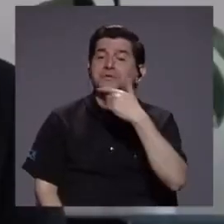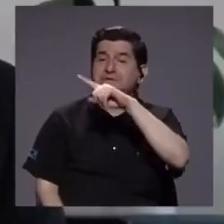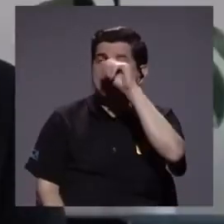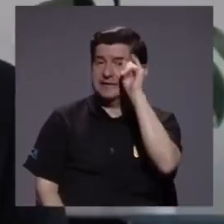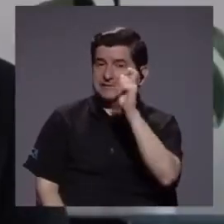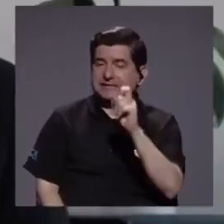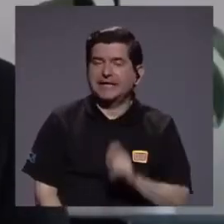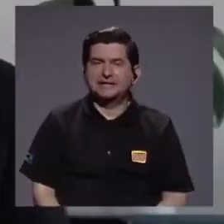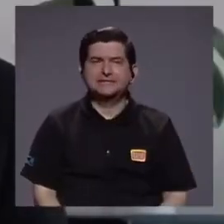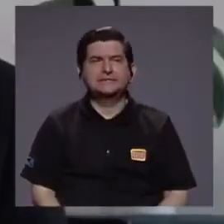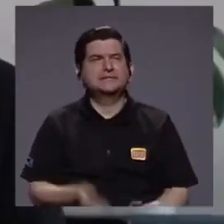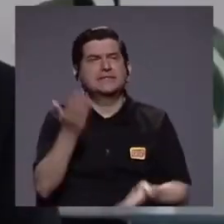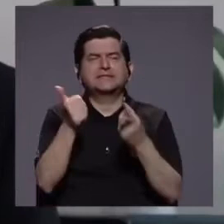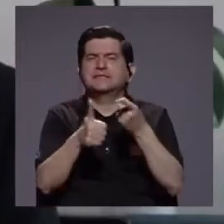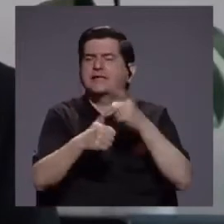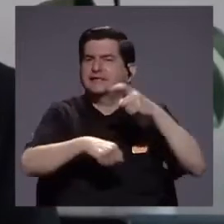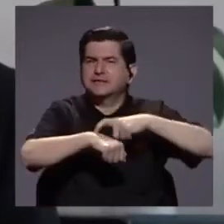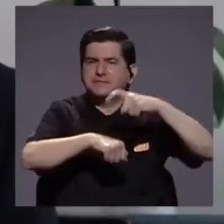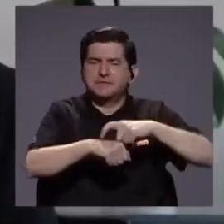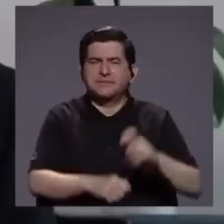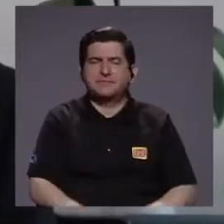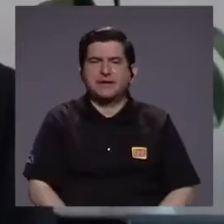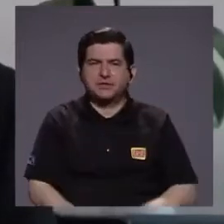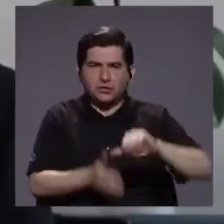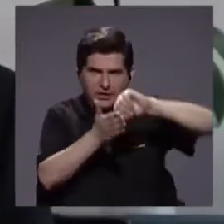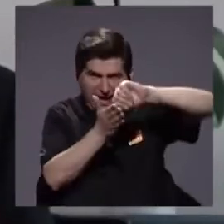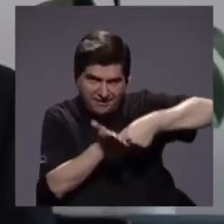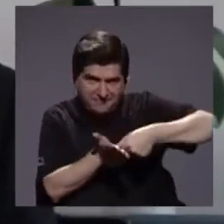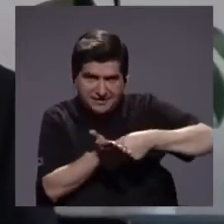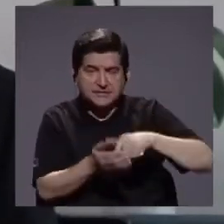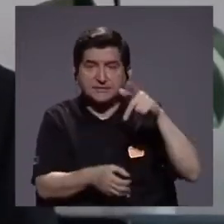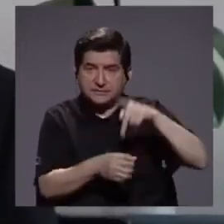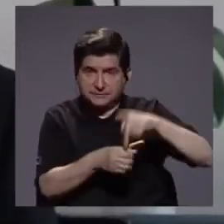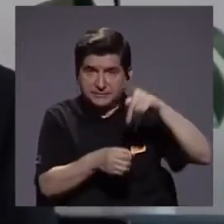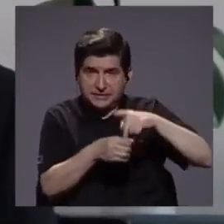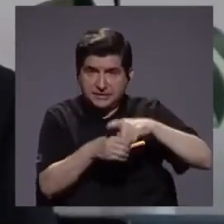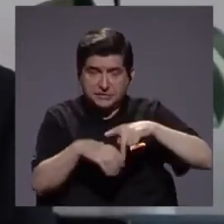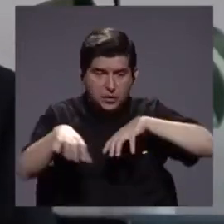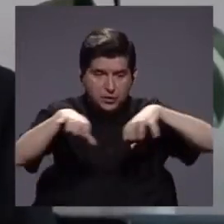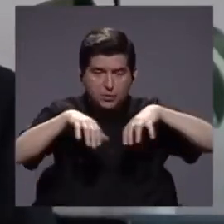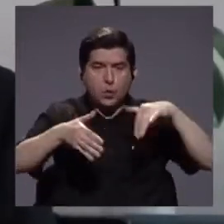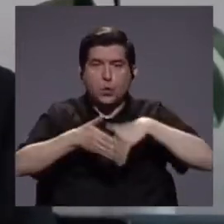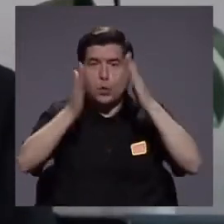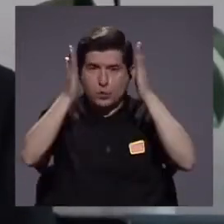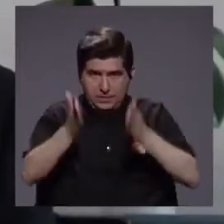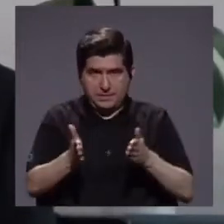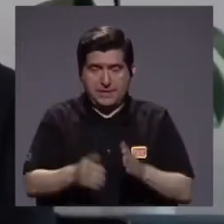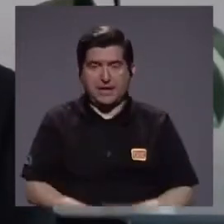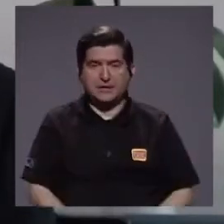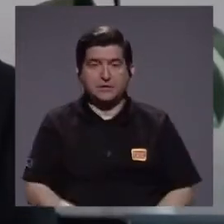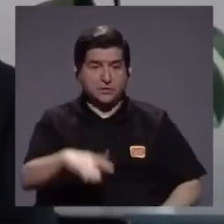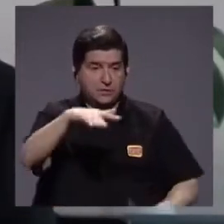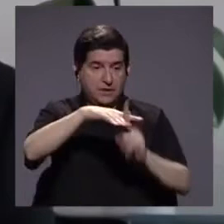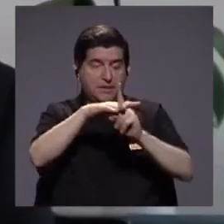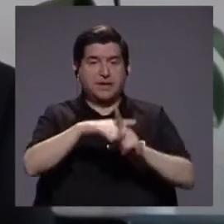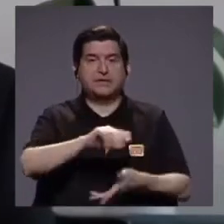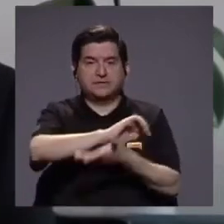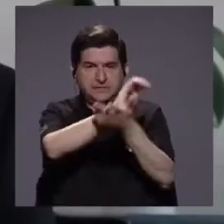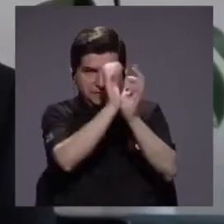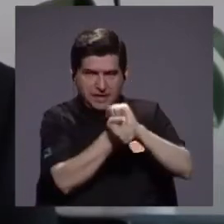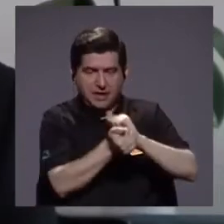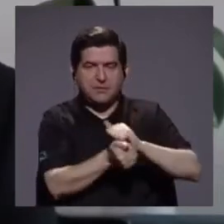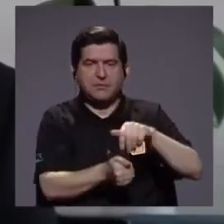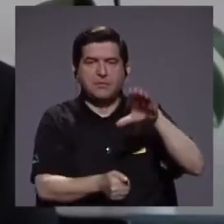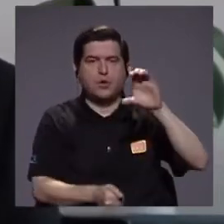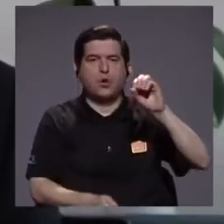pregunta. Quizá en primer lugar tenemos que resaltar que la participación del movimiento estudiantil surge con la reforma de Córdoba,